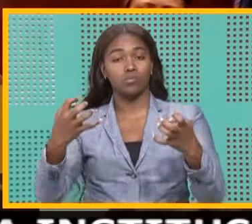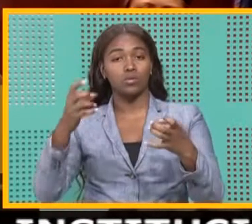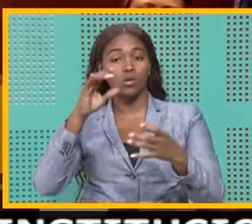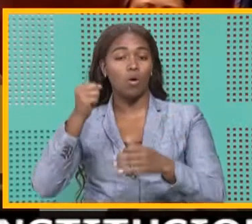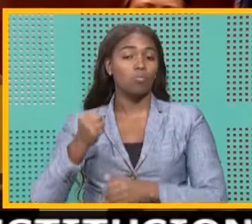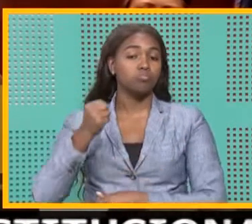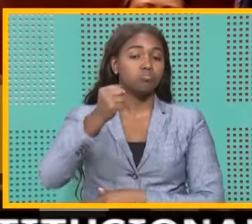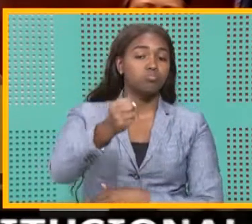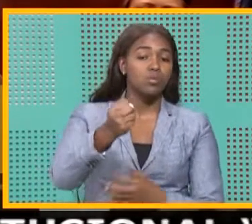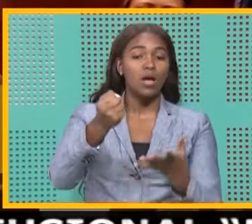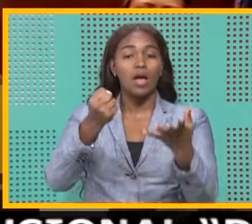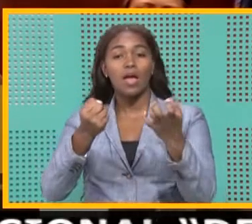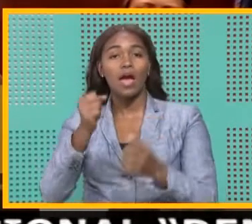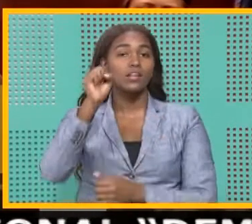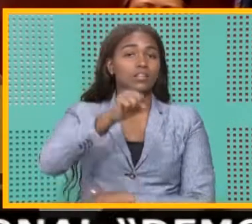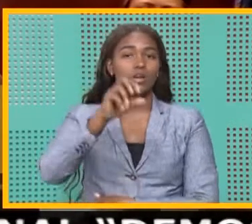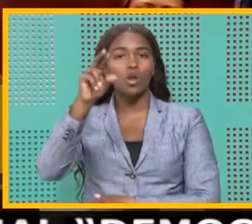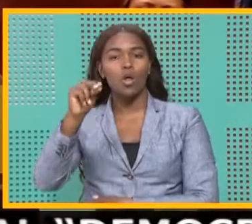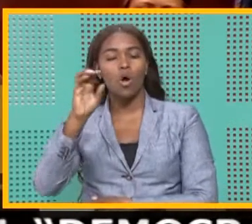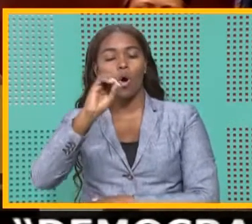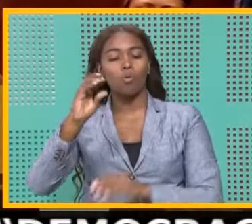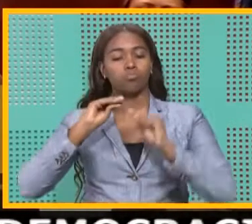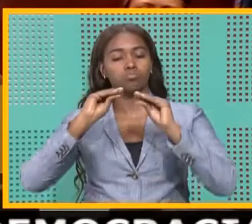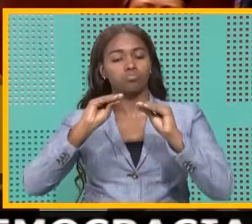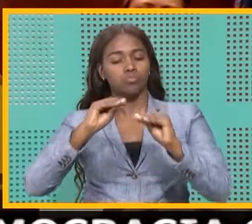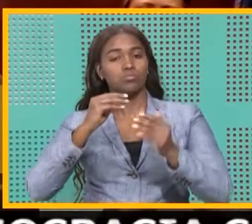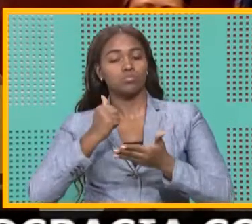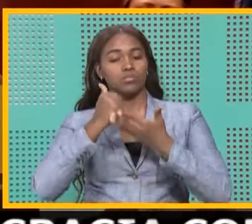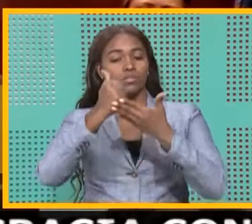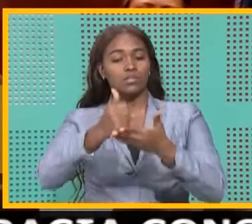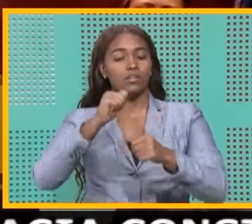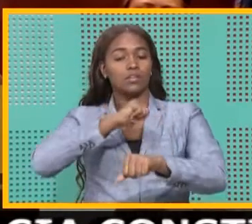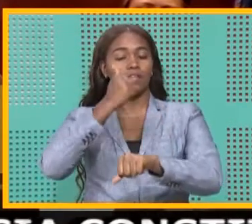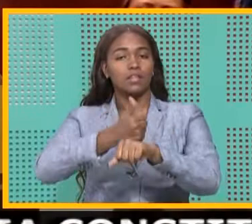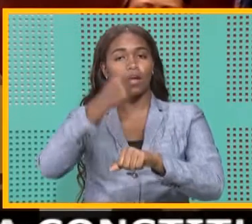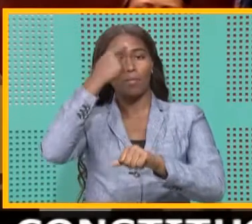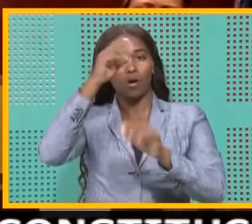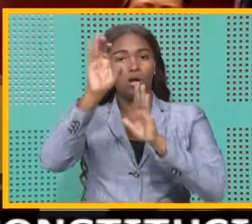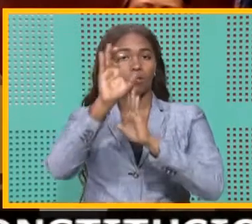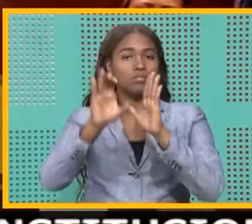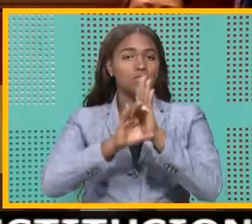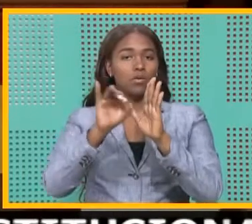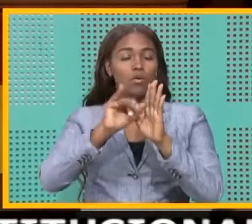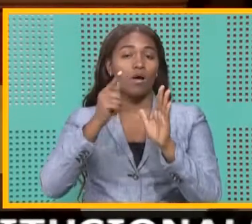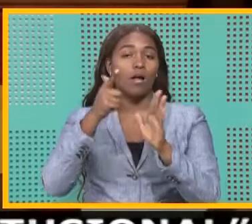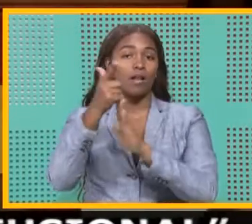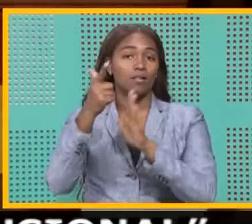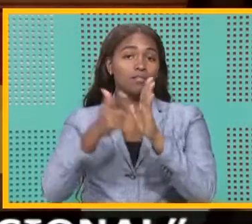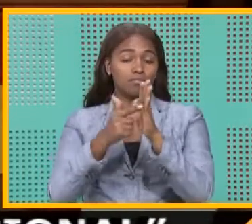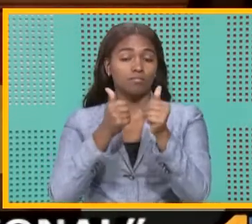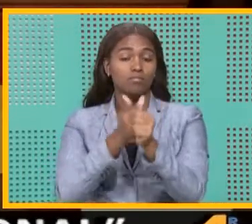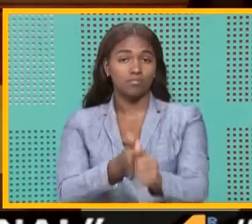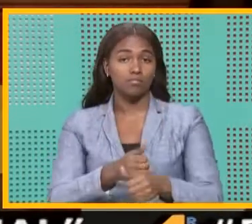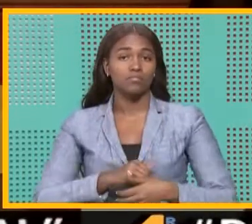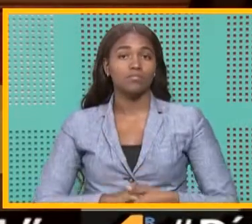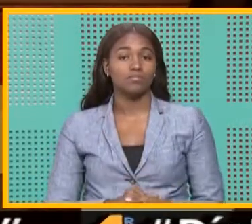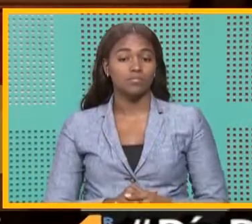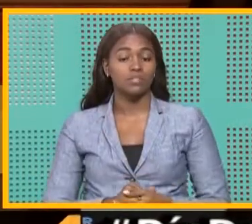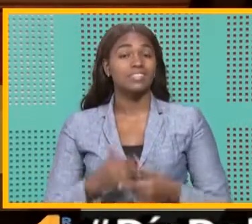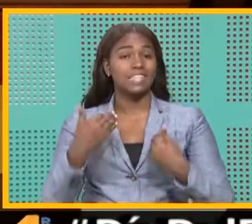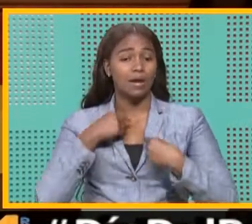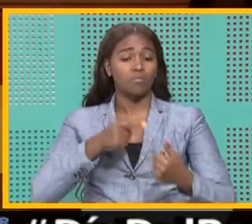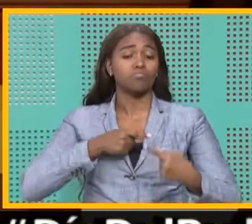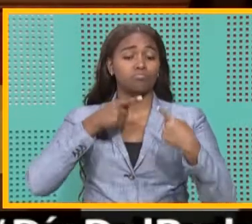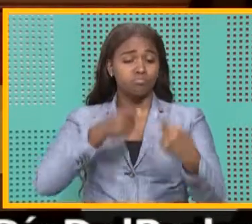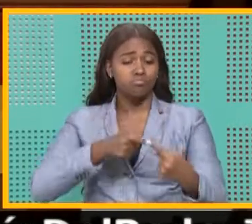oposición y de un proceso de formación establecido por la Constitución y la ley. Enfrentamos retos grandes,